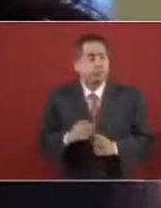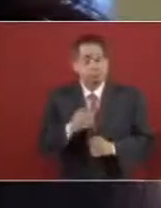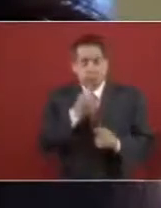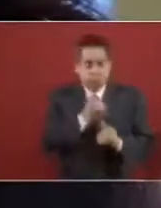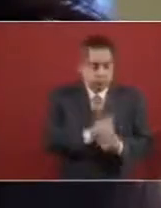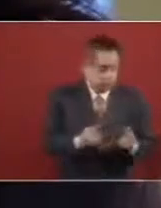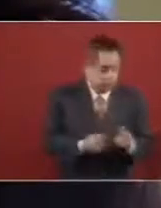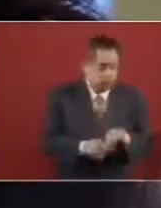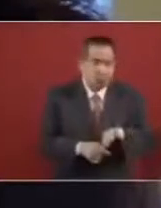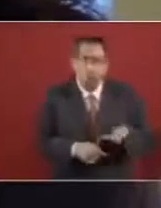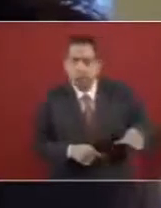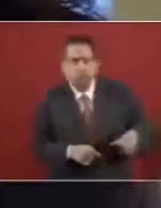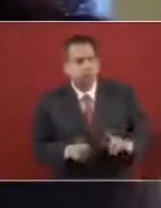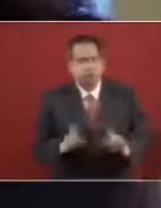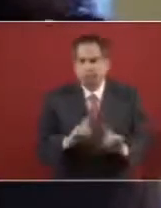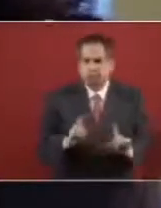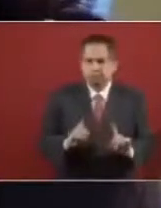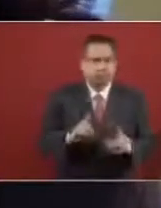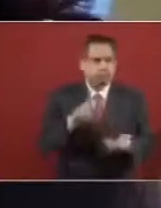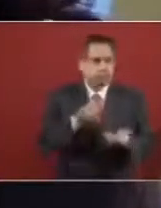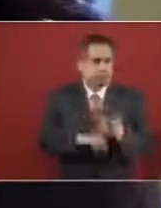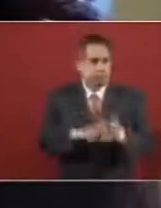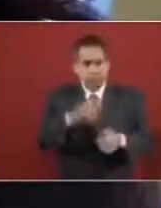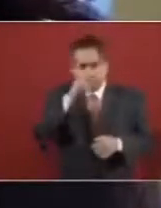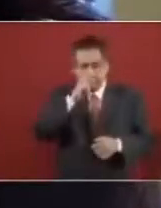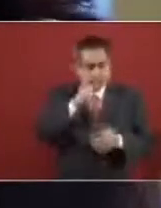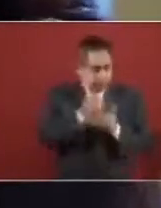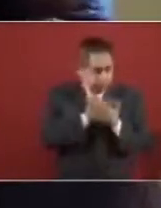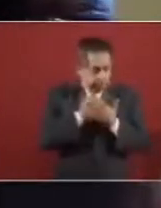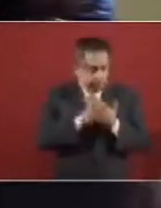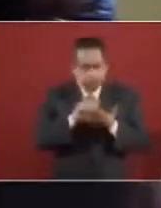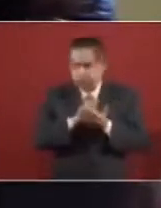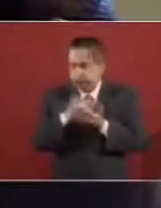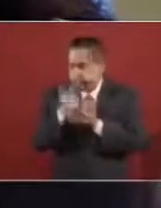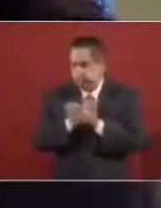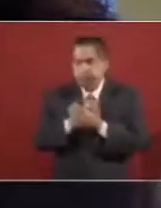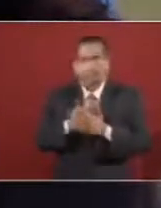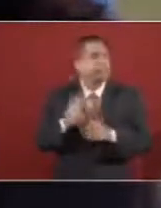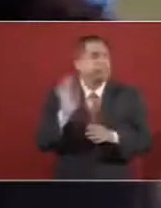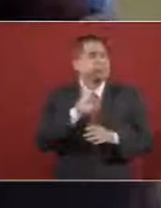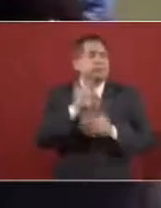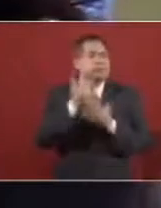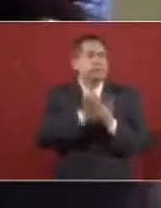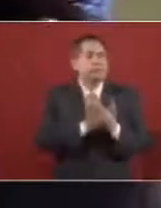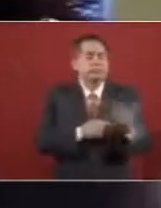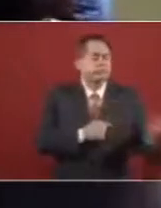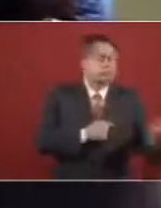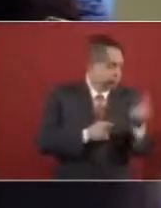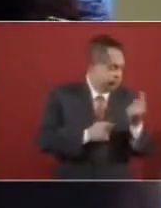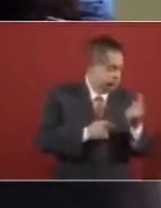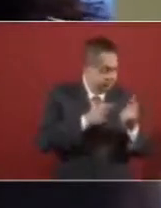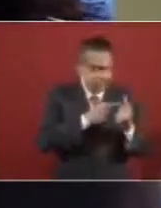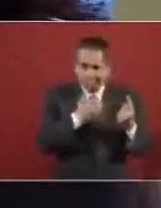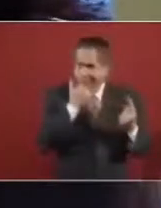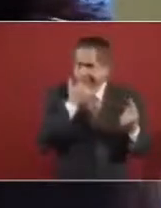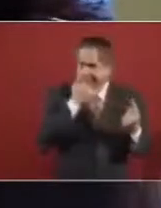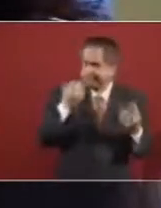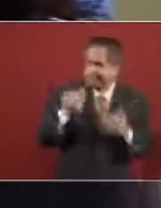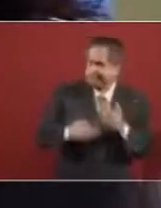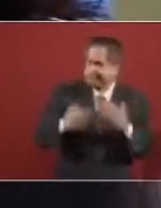de Niñas, Niños, Hijos de Madres Trabajadoras. Y los apoyos económicos correspondientes a los 3 primeros meses de este